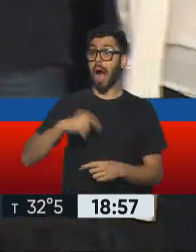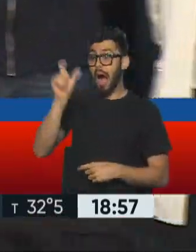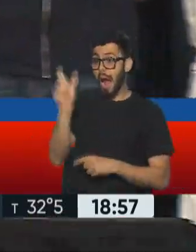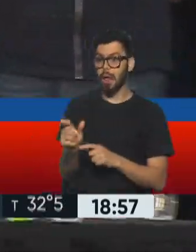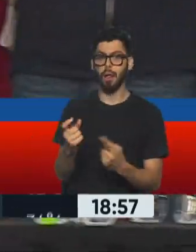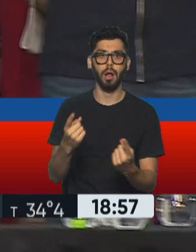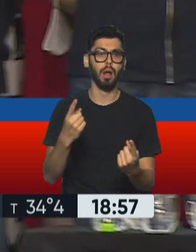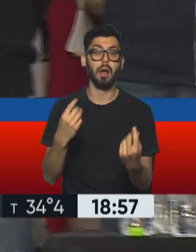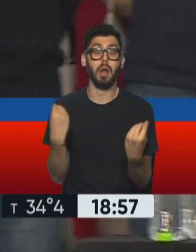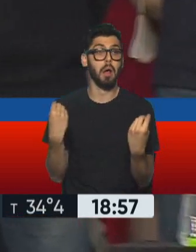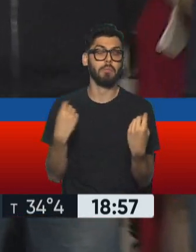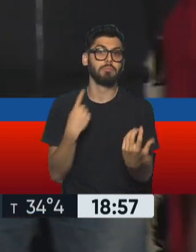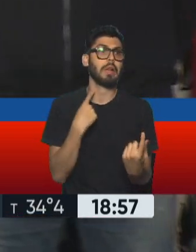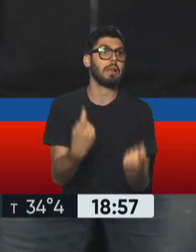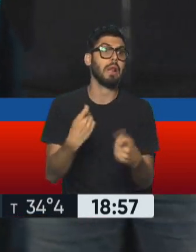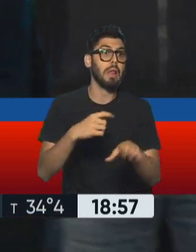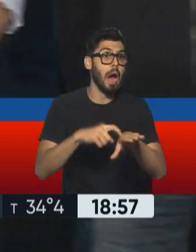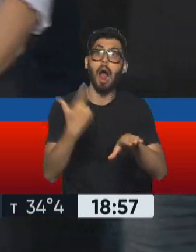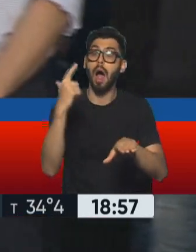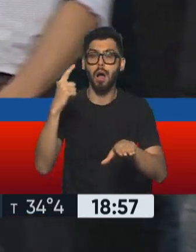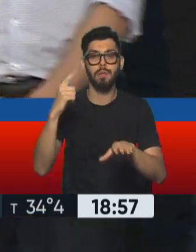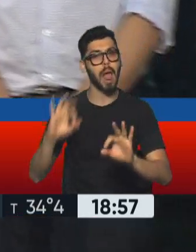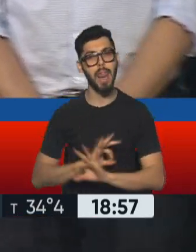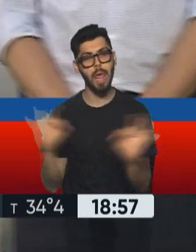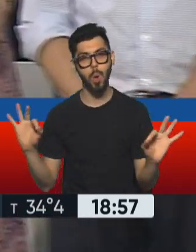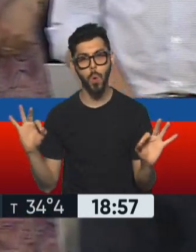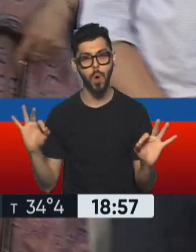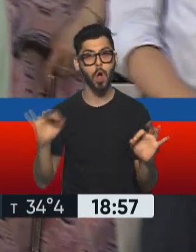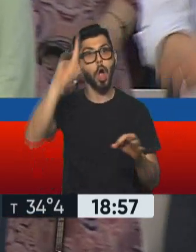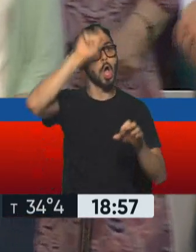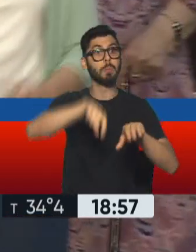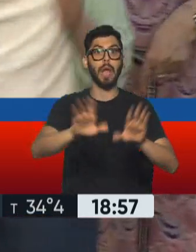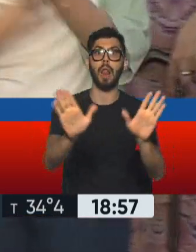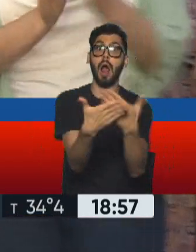ningún argentino le faltó un hospital que le abra las puertas para ser atendido.